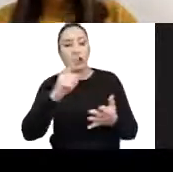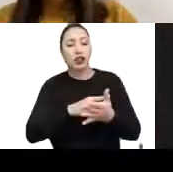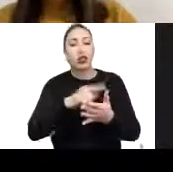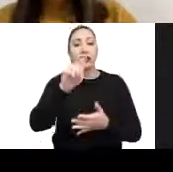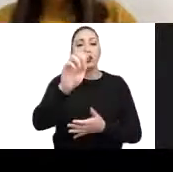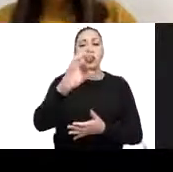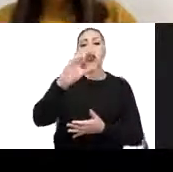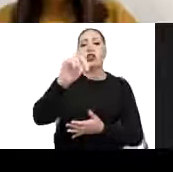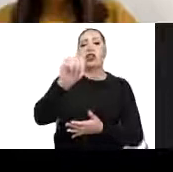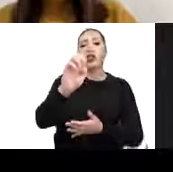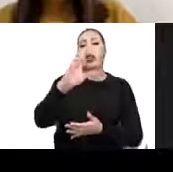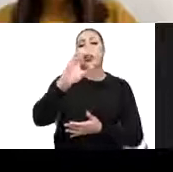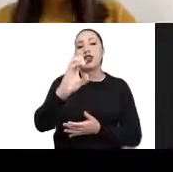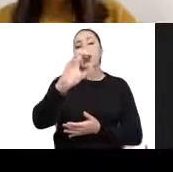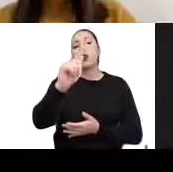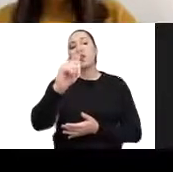Tecomulco.